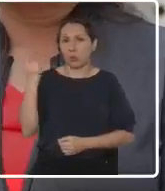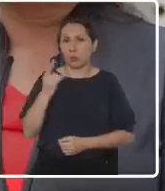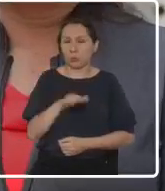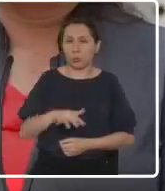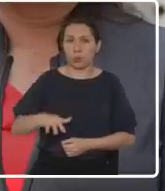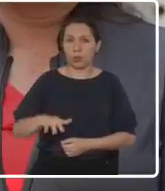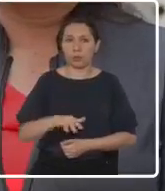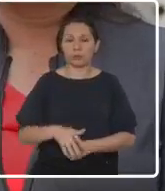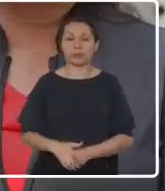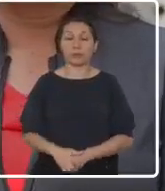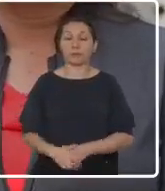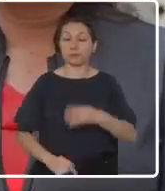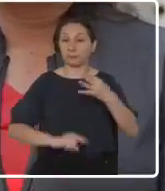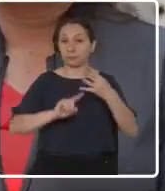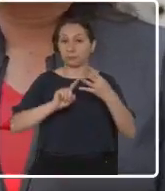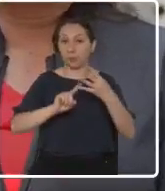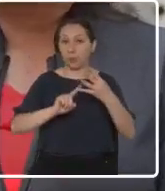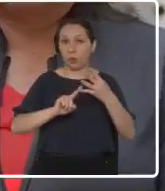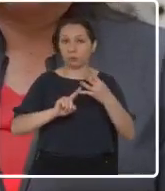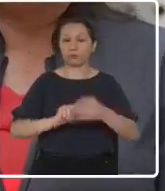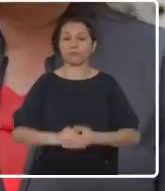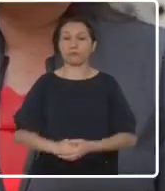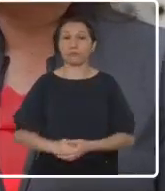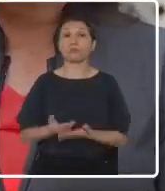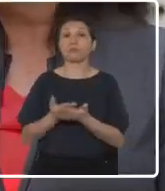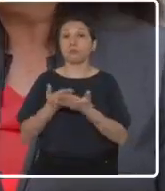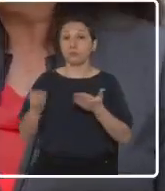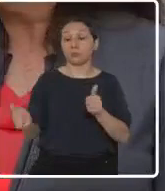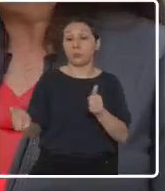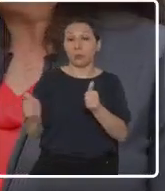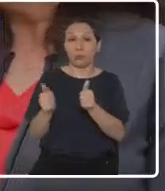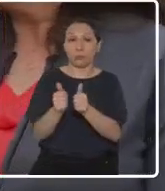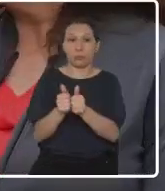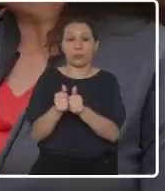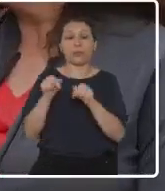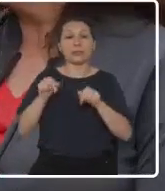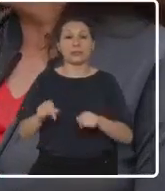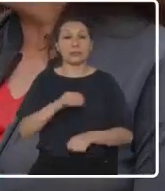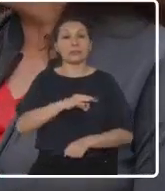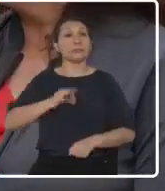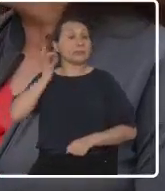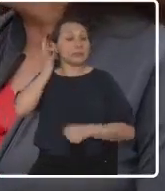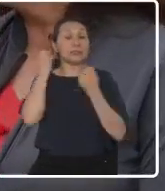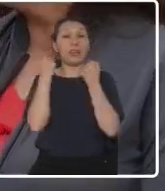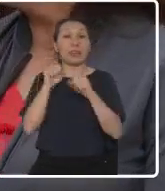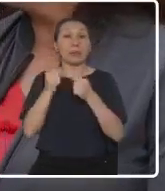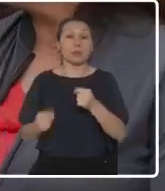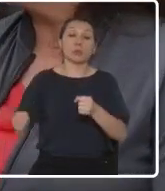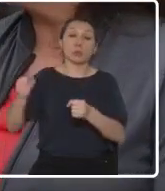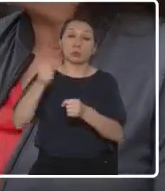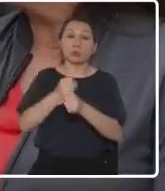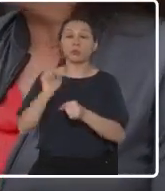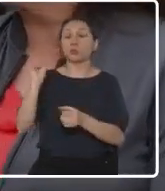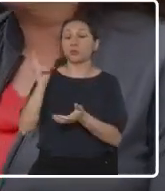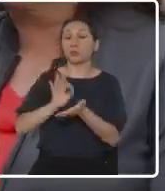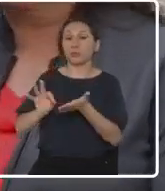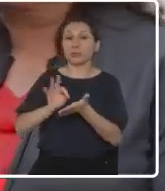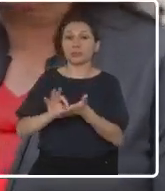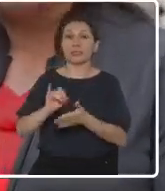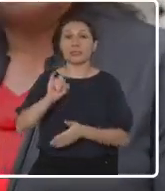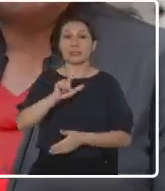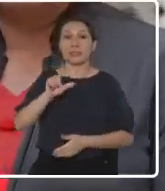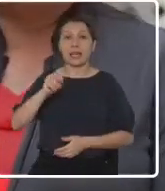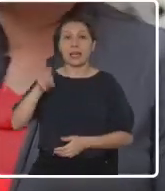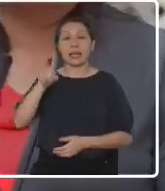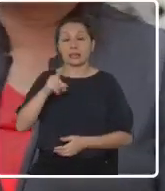emergencia. Cuatro, y por eso nos acompaña aquí nuestra ministra del Deporte subrogante, subsecretaria Antonia